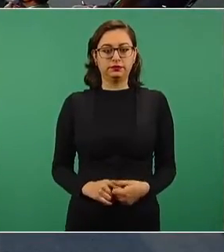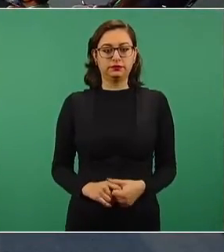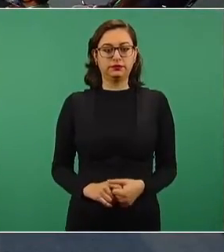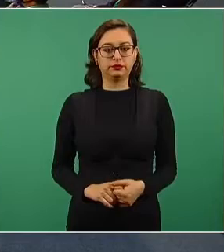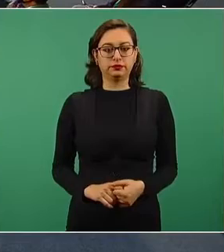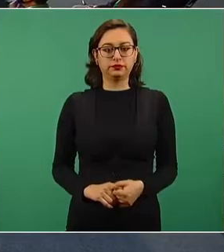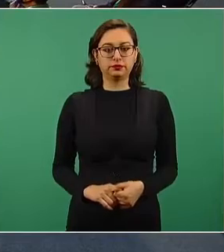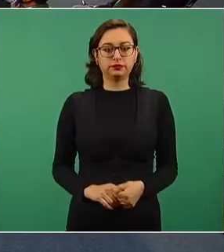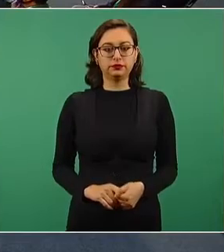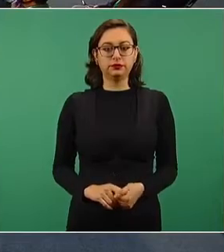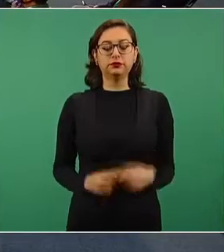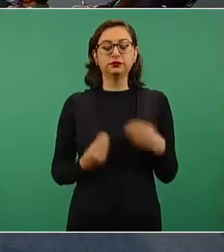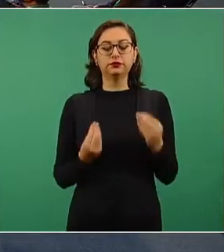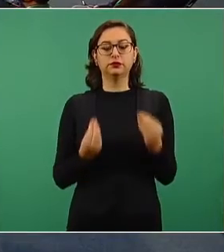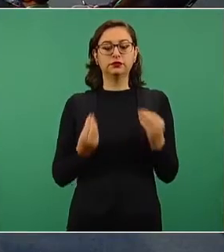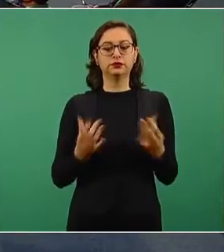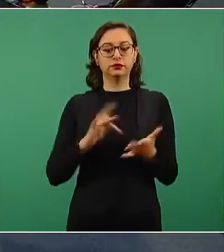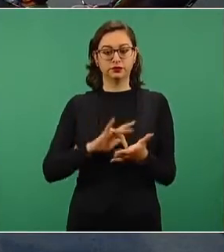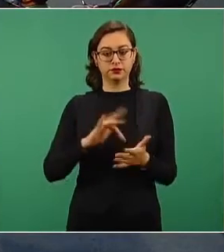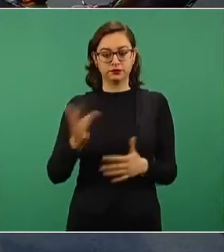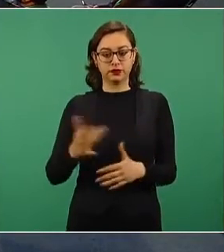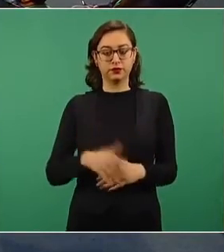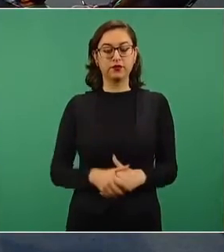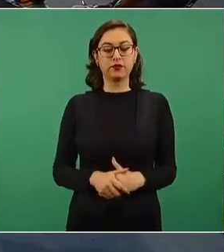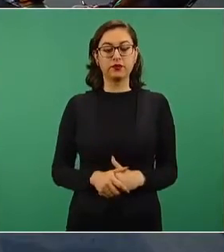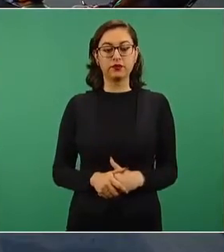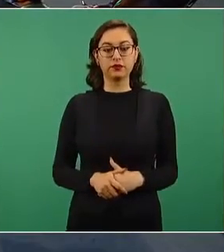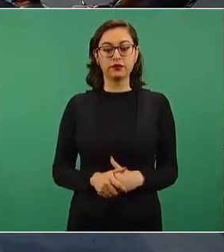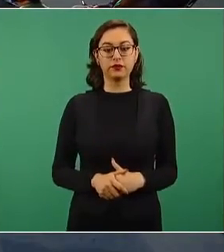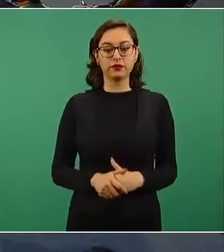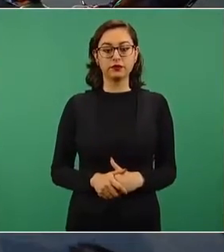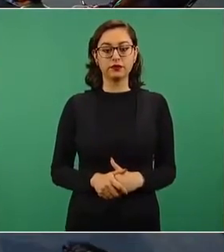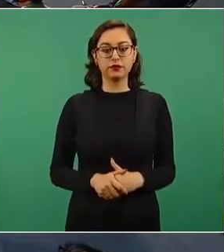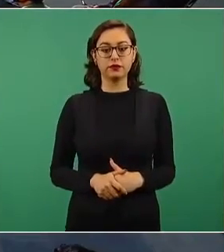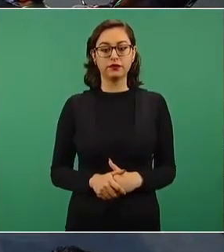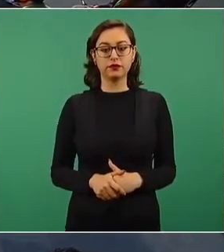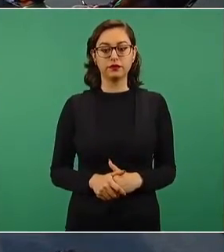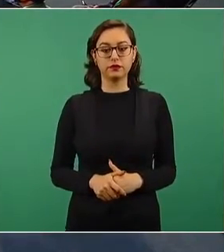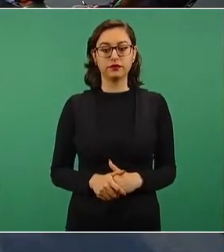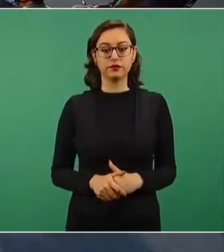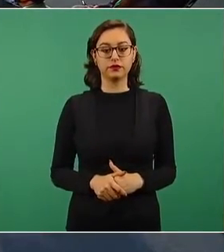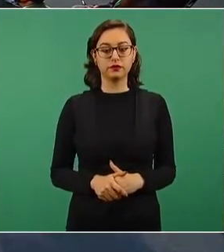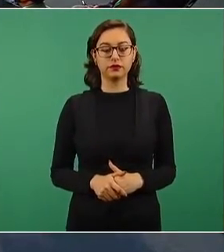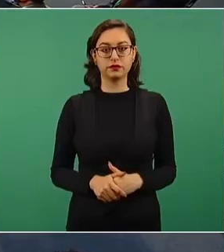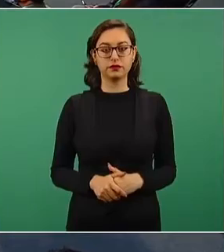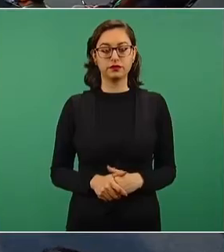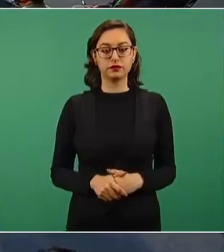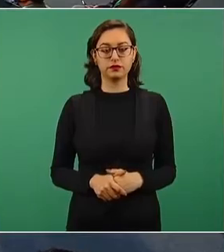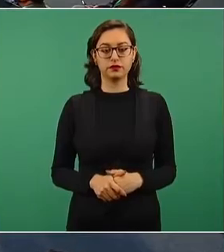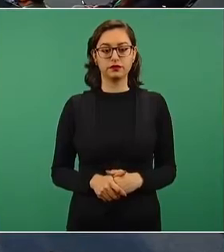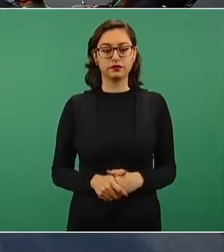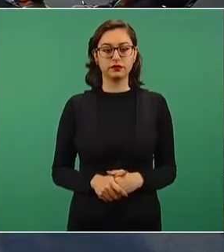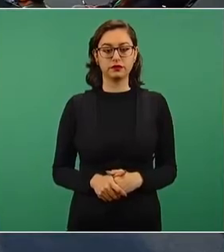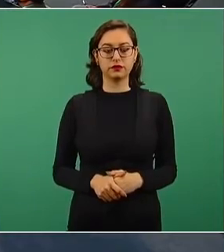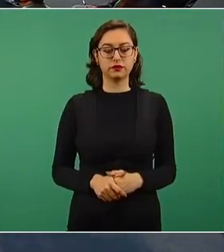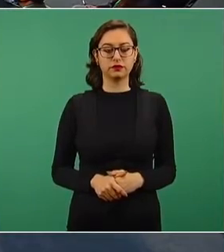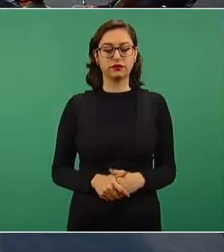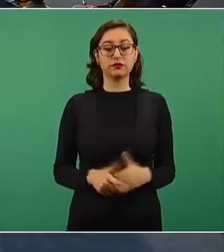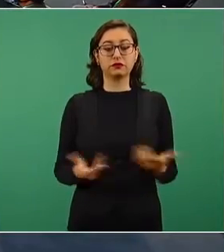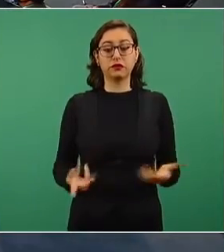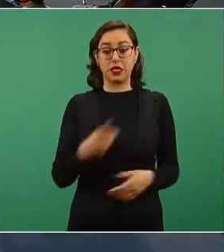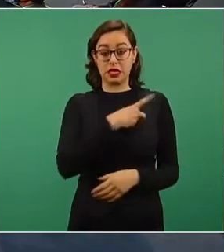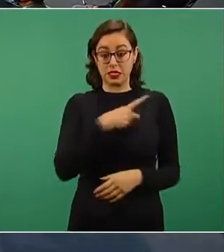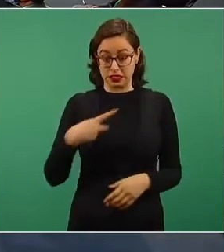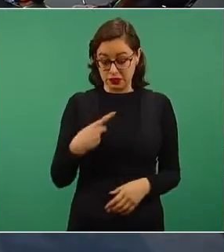Muchas gracias por la pregunta. Bueno, primero empezar diciendo que cuando ingresamos al gobierno no se